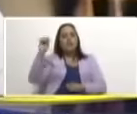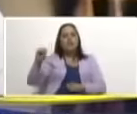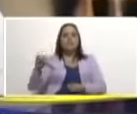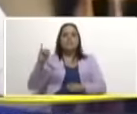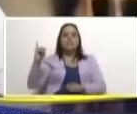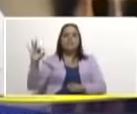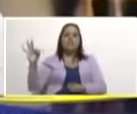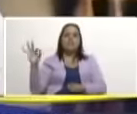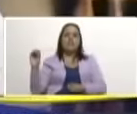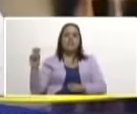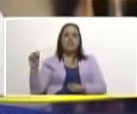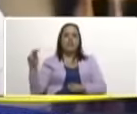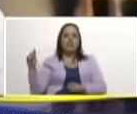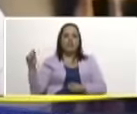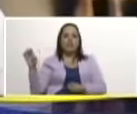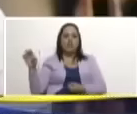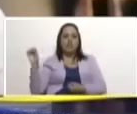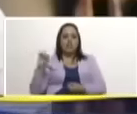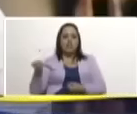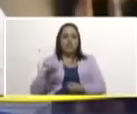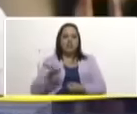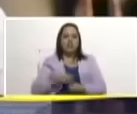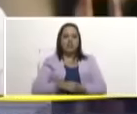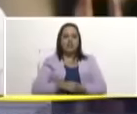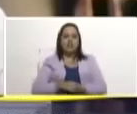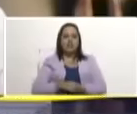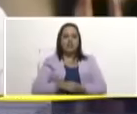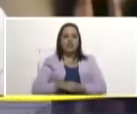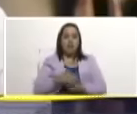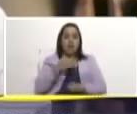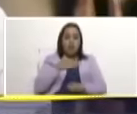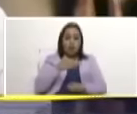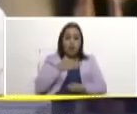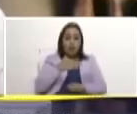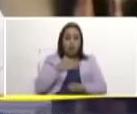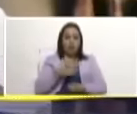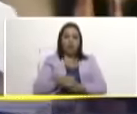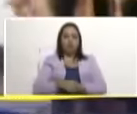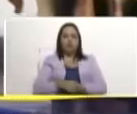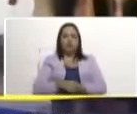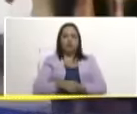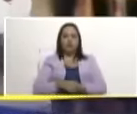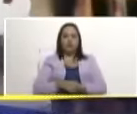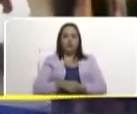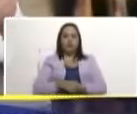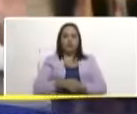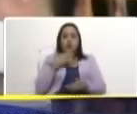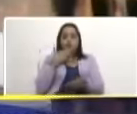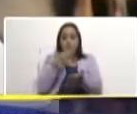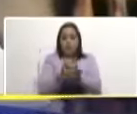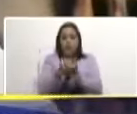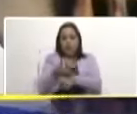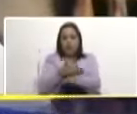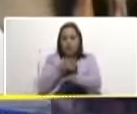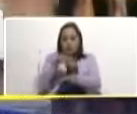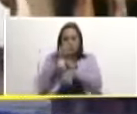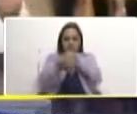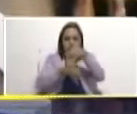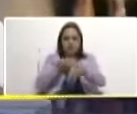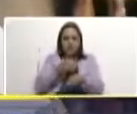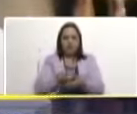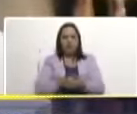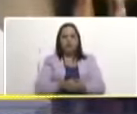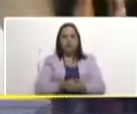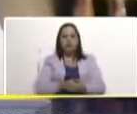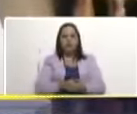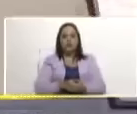Domingo Antonio Cifonte. Y apenas yo lo confieso, como tú confesaste, yo también